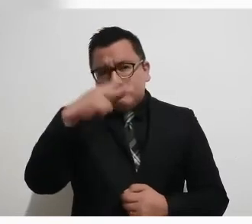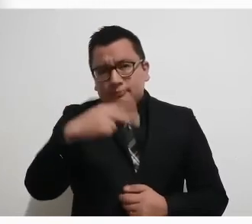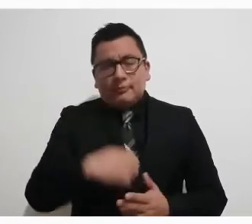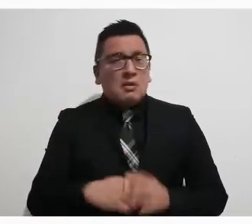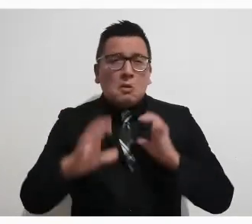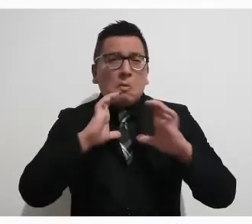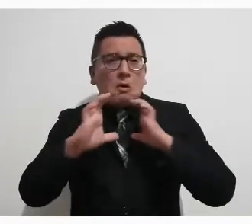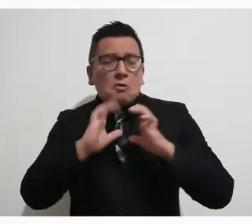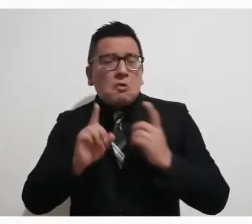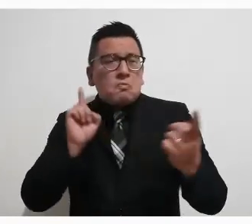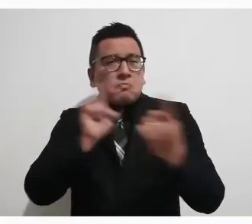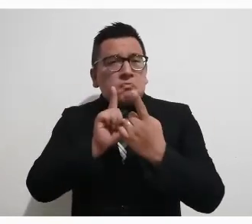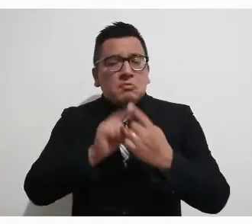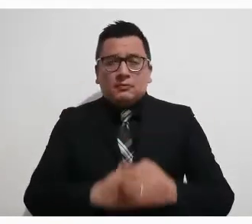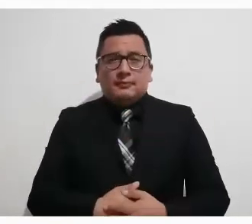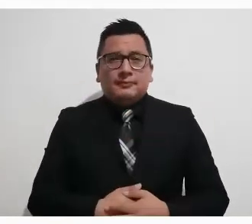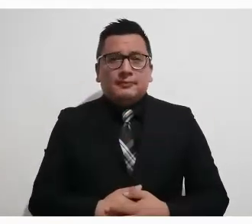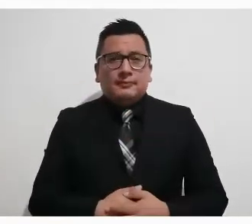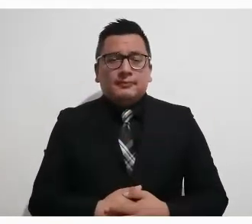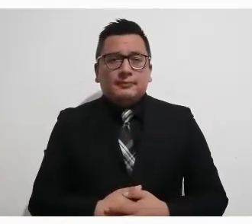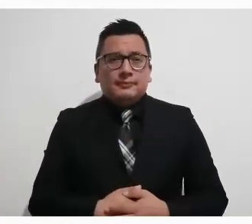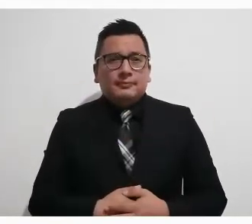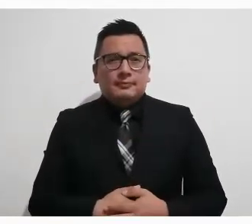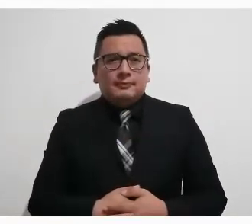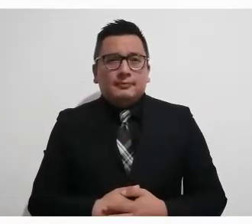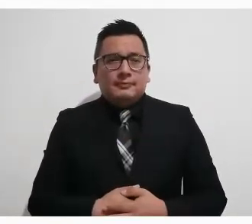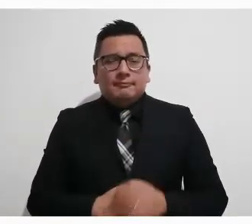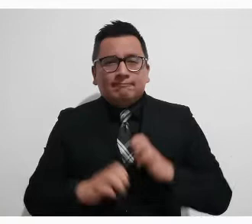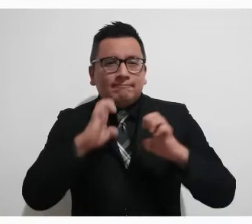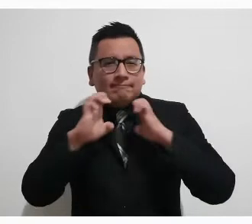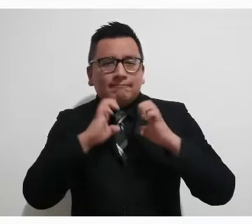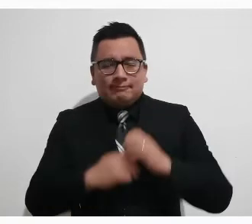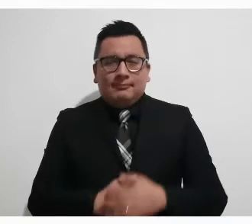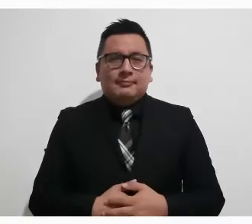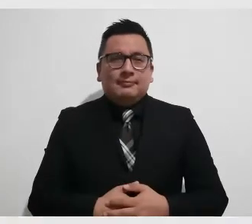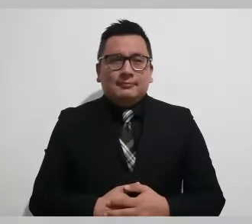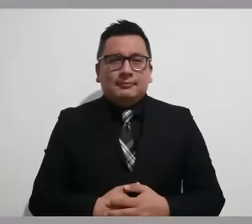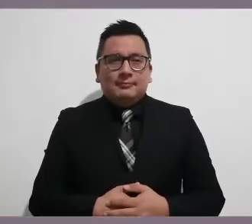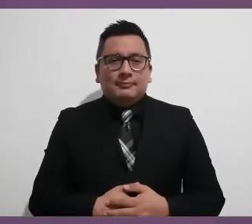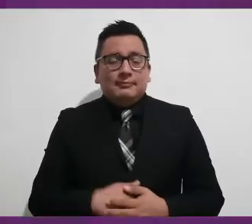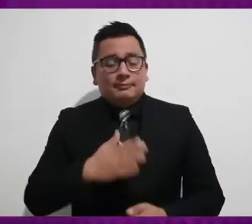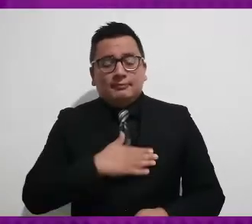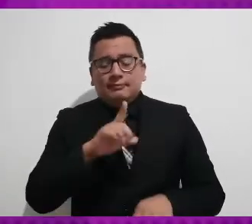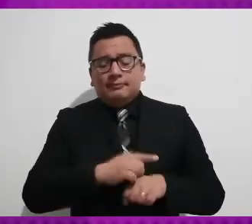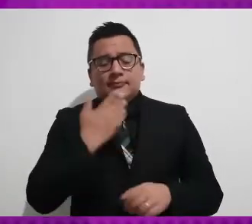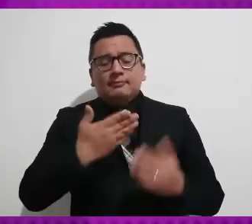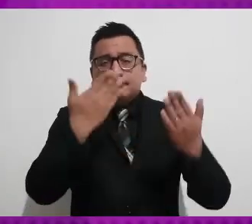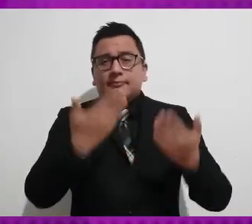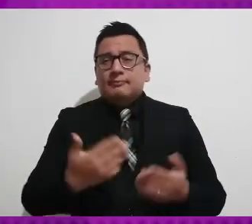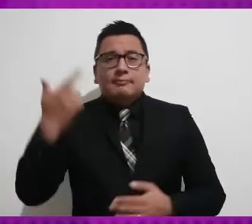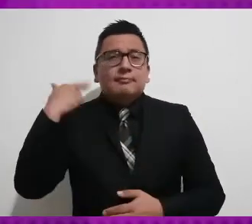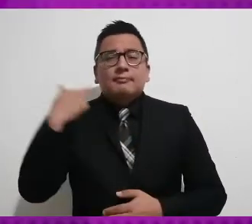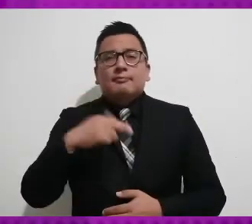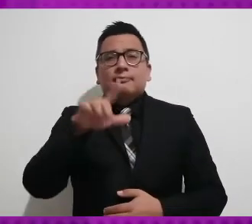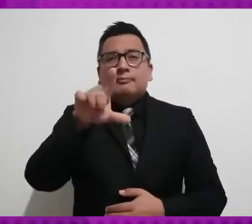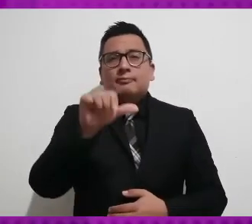y de México en comunicación directa con usted. La entrevista. Buen día, bienvenidos a su programa La